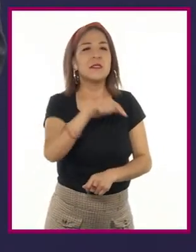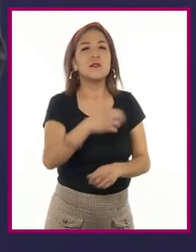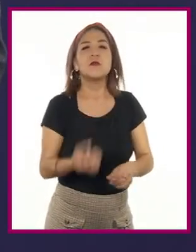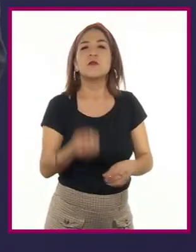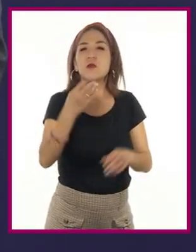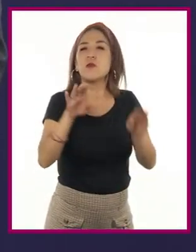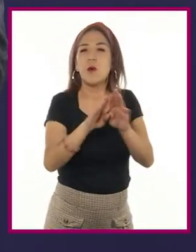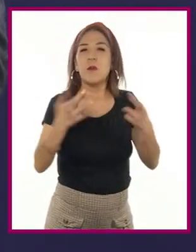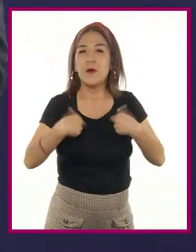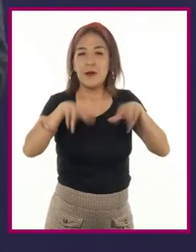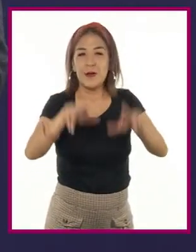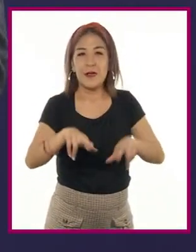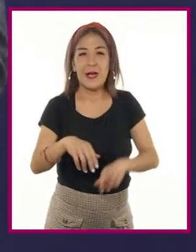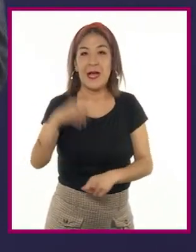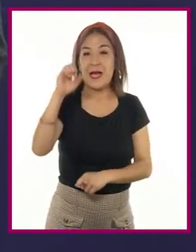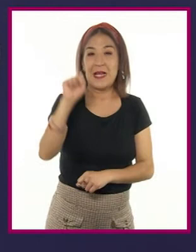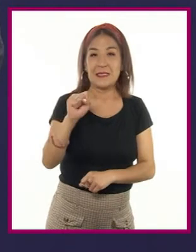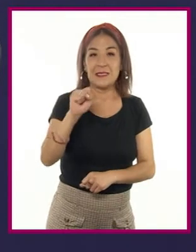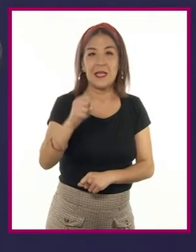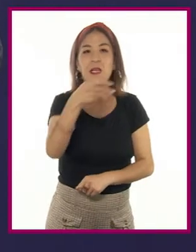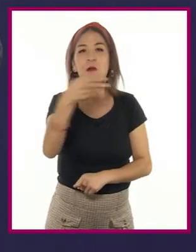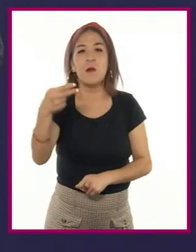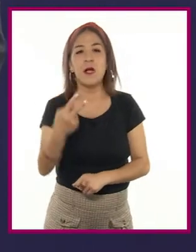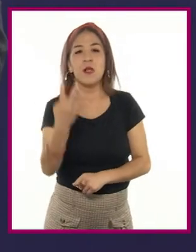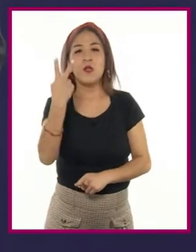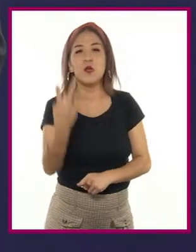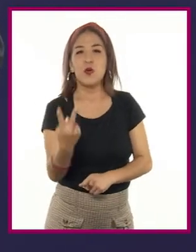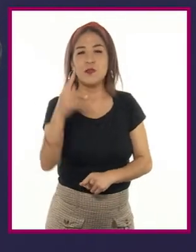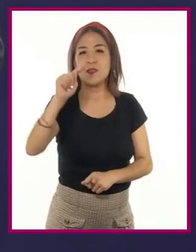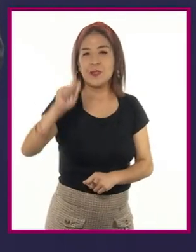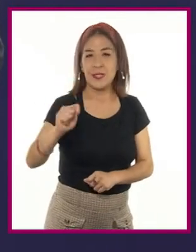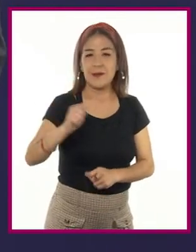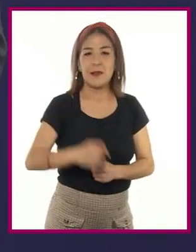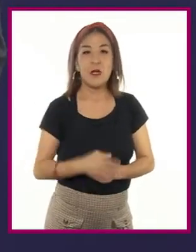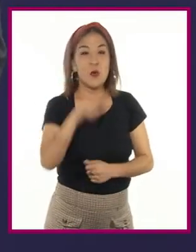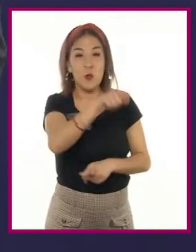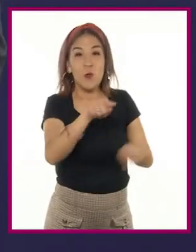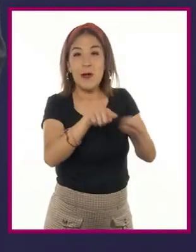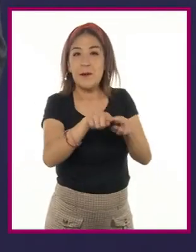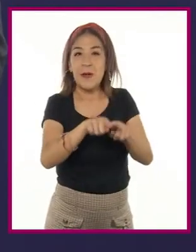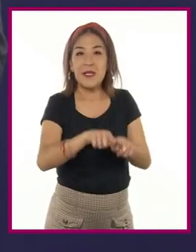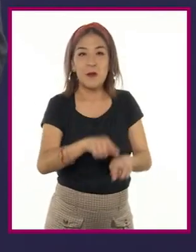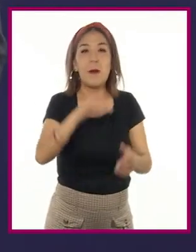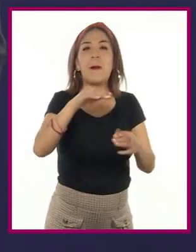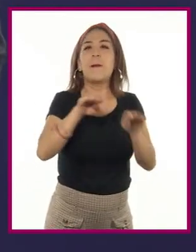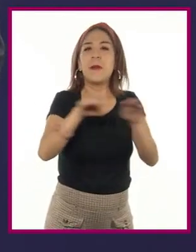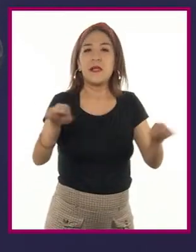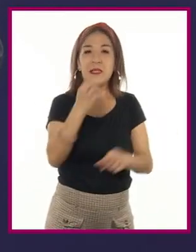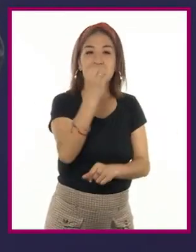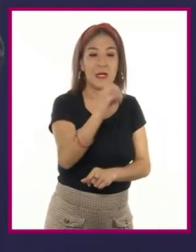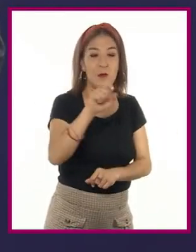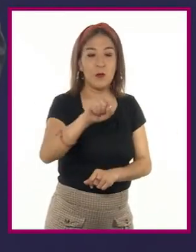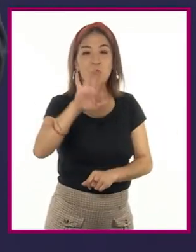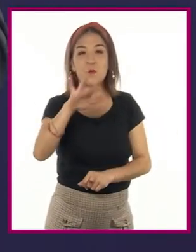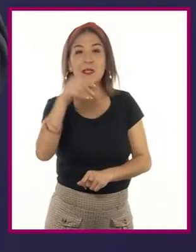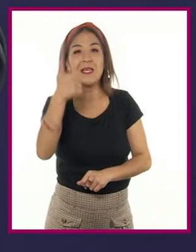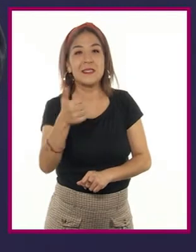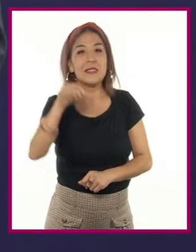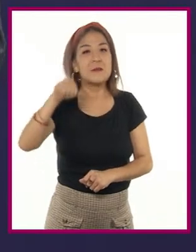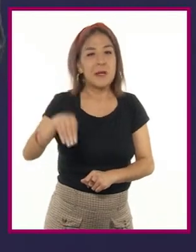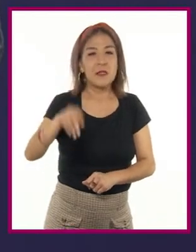ese igual a dos t si su hermano mide 0.56 metros